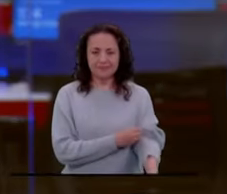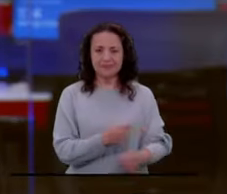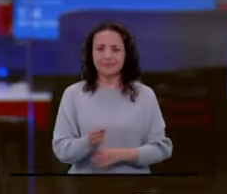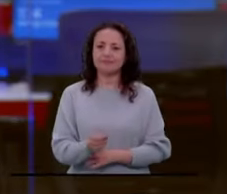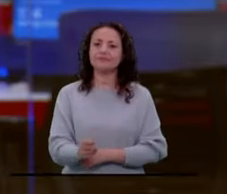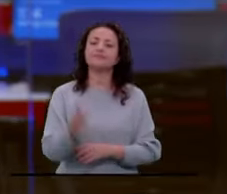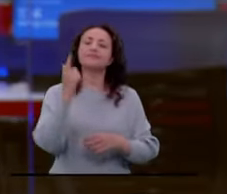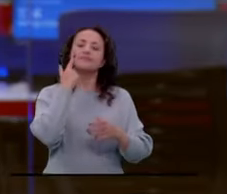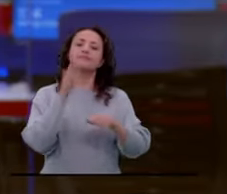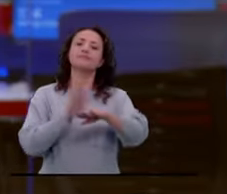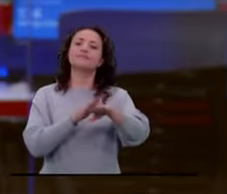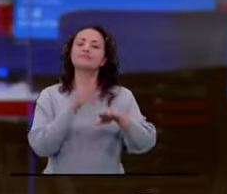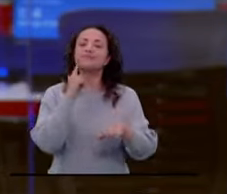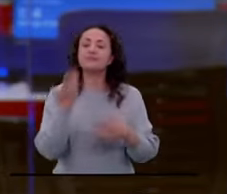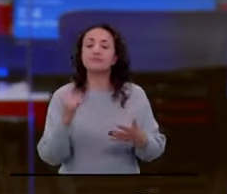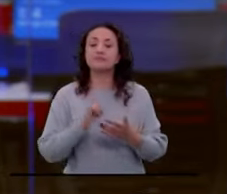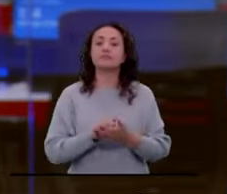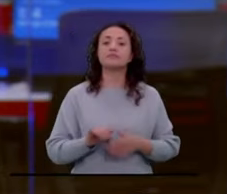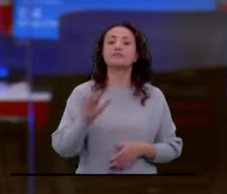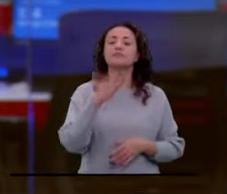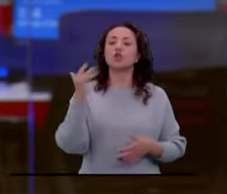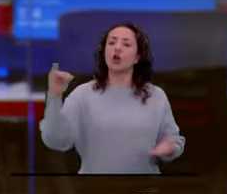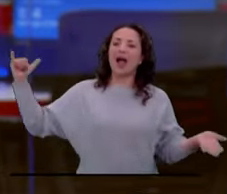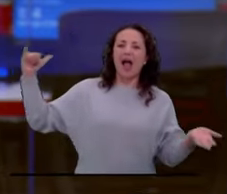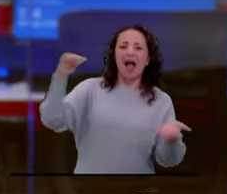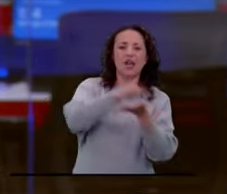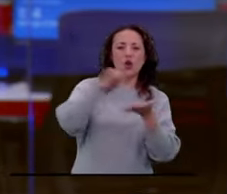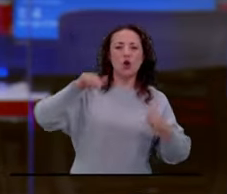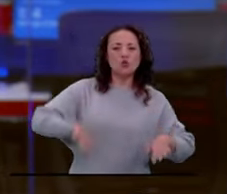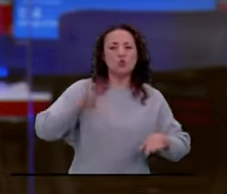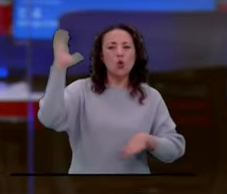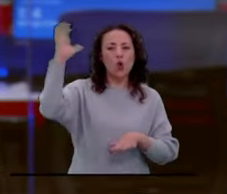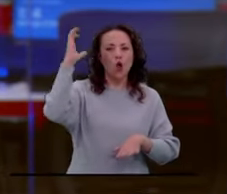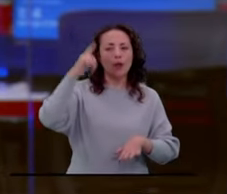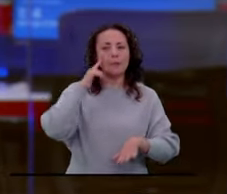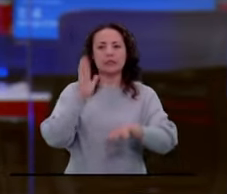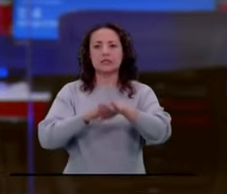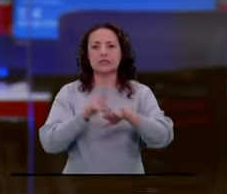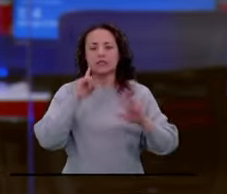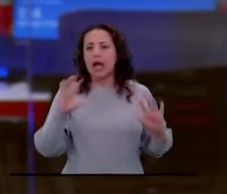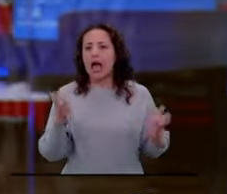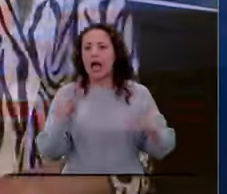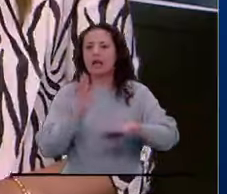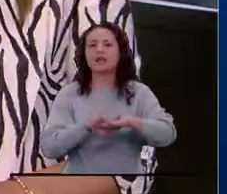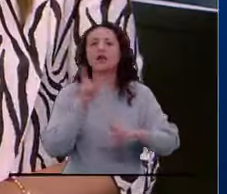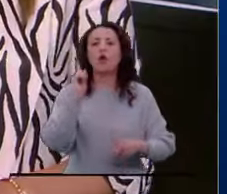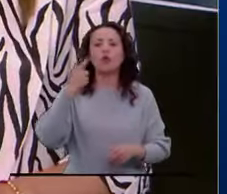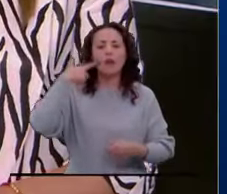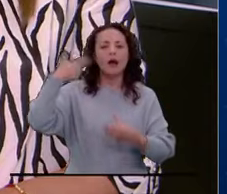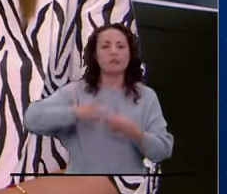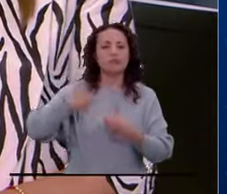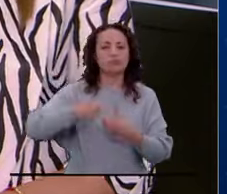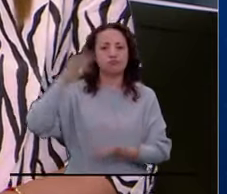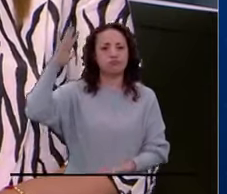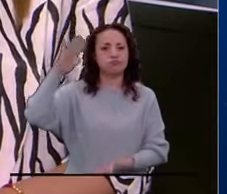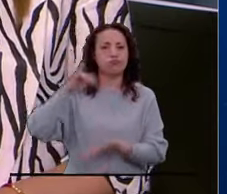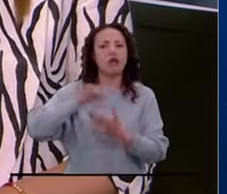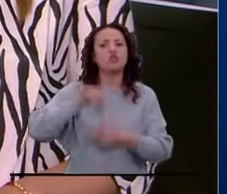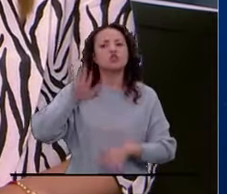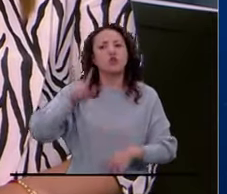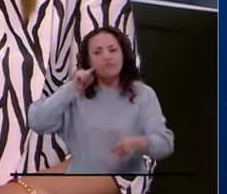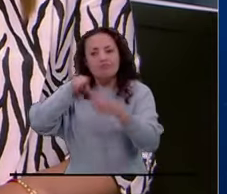mucha atención porque hay alerta en el sector aeronáutico del país por cuenta de la escasez en el combustible para los aviones. Daliana Garzón, ¿cuál es la